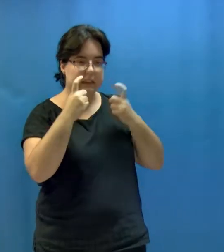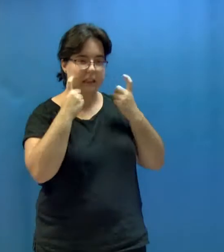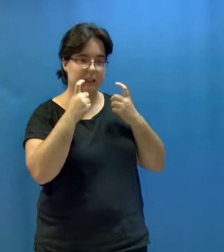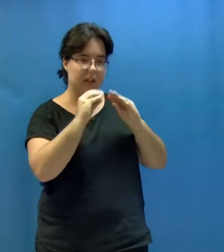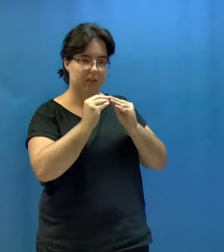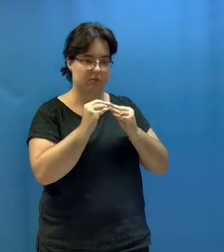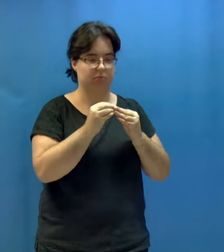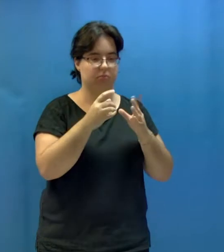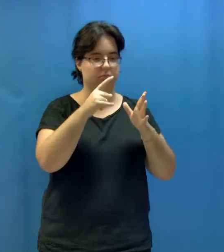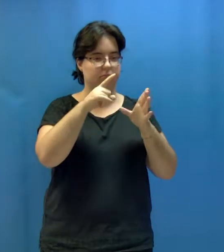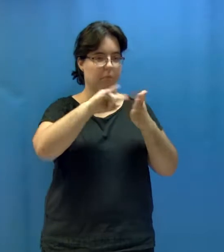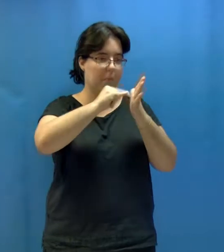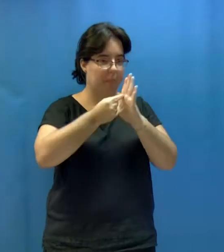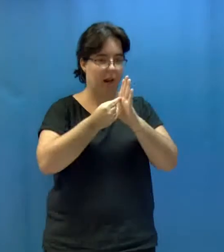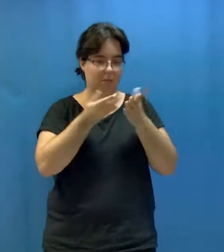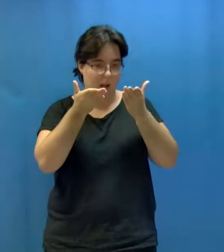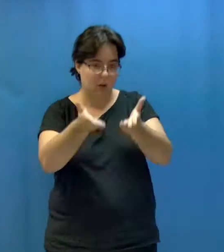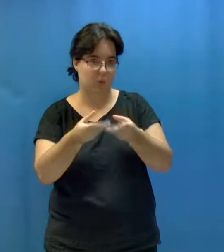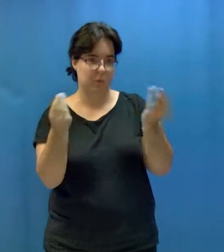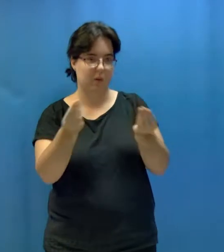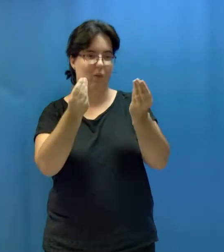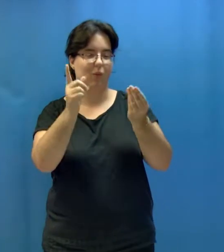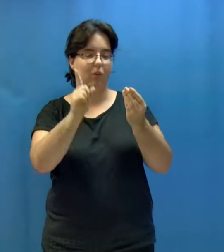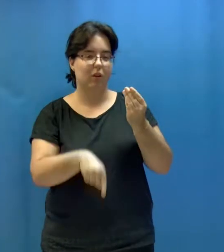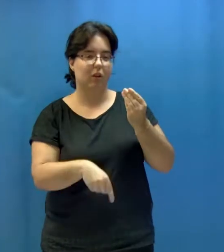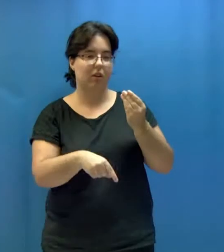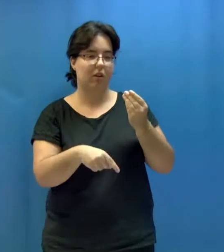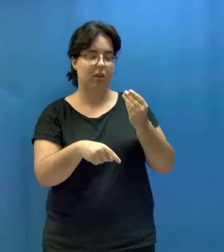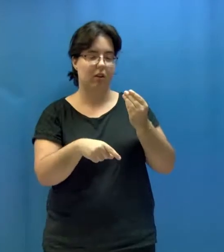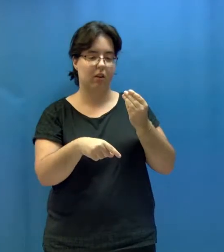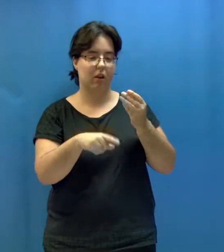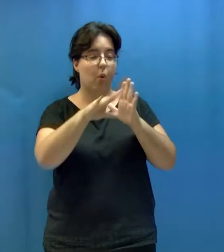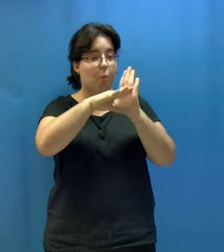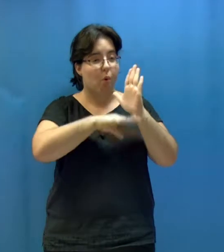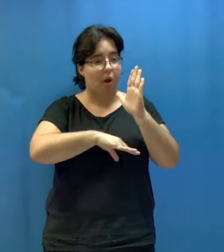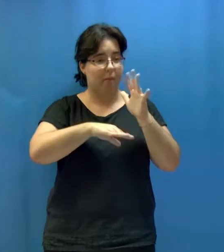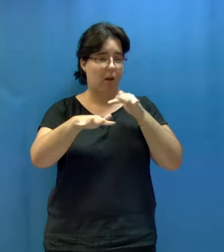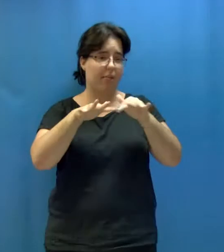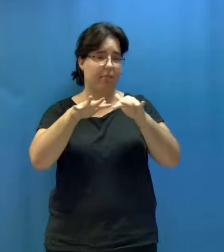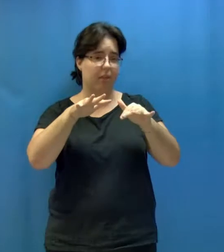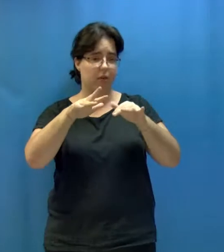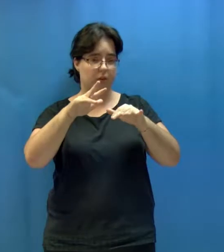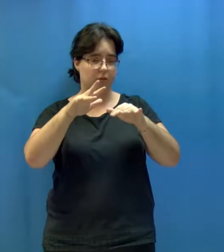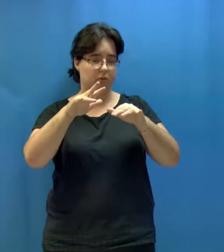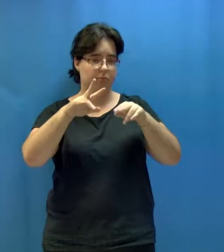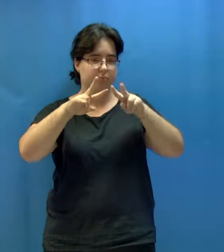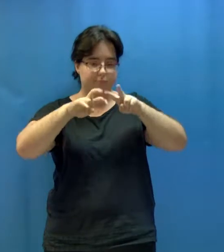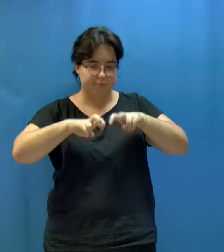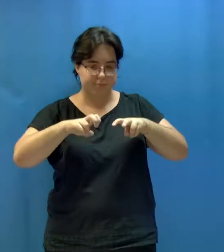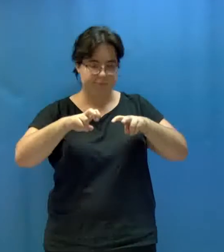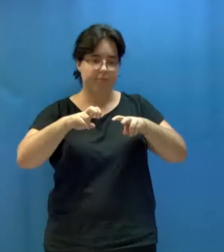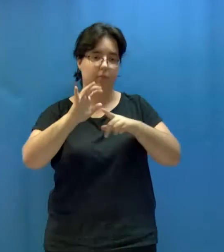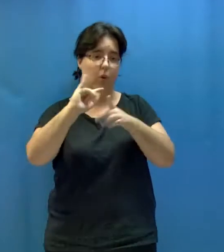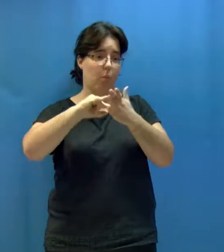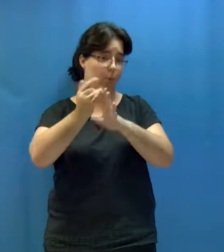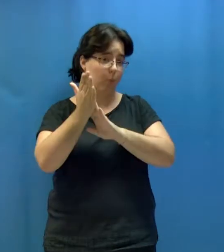Activo y su evaluación. Participar en el diseño y desarrollo de los programas y acciones que presenten o proponga la Concejalía de Gente